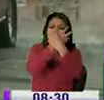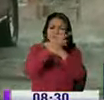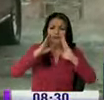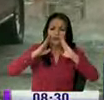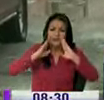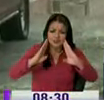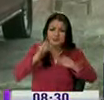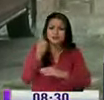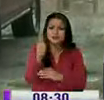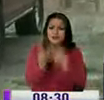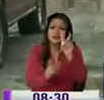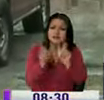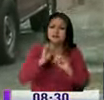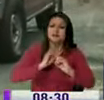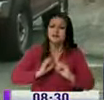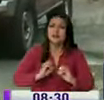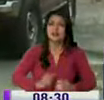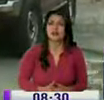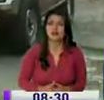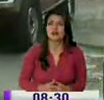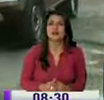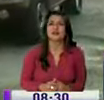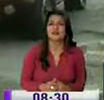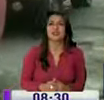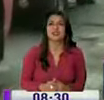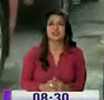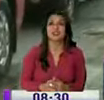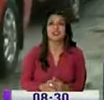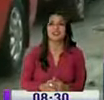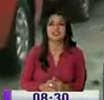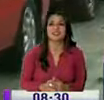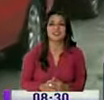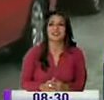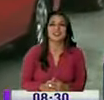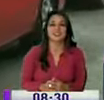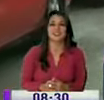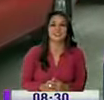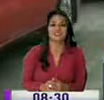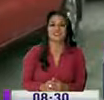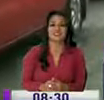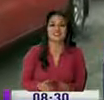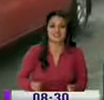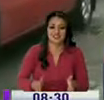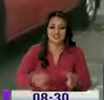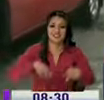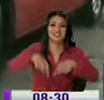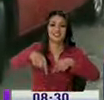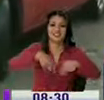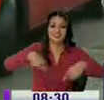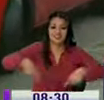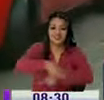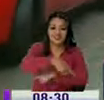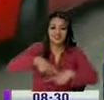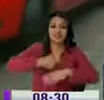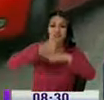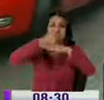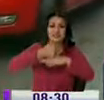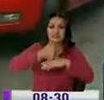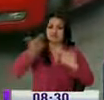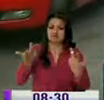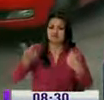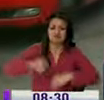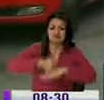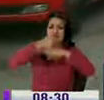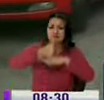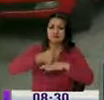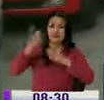sus usuarios, porque en la parte de abajo la calle la cierran, es doble vía, pero sin embargo los señores agentes de tránsito cierran